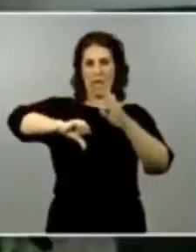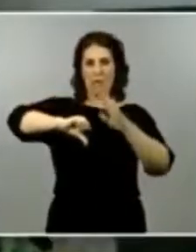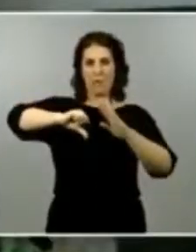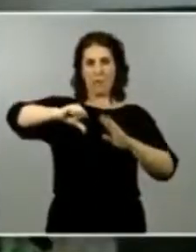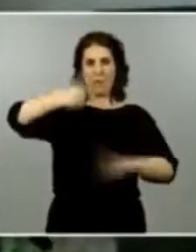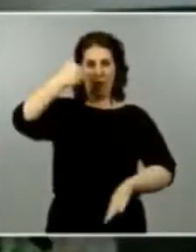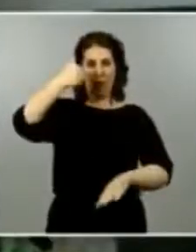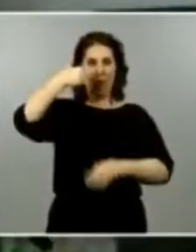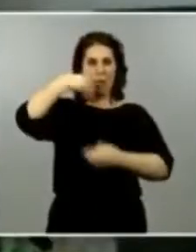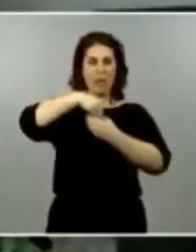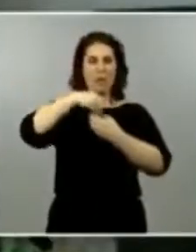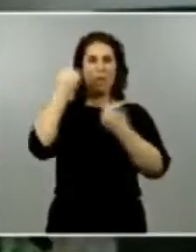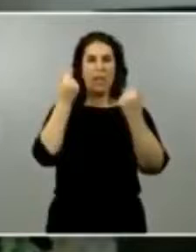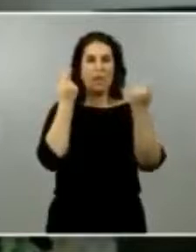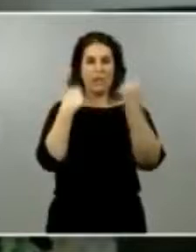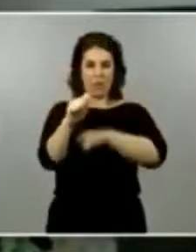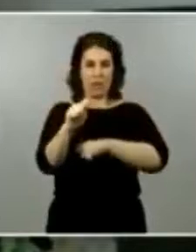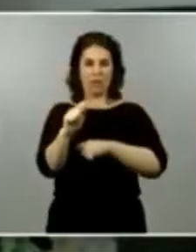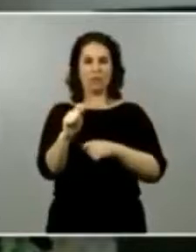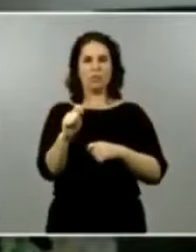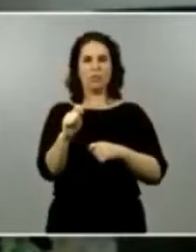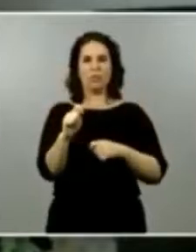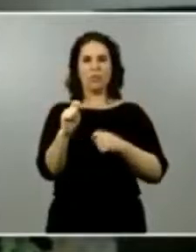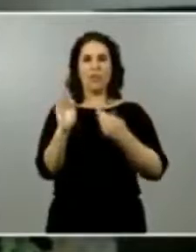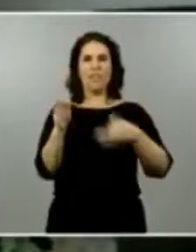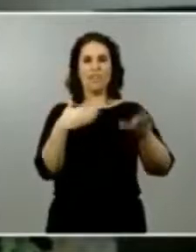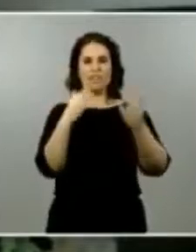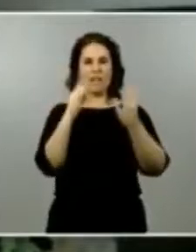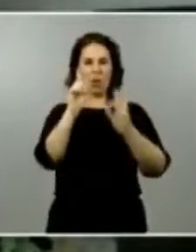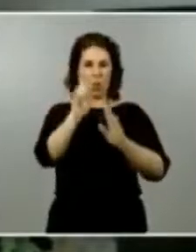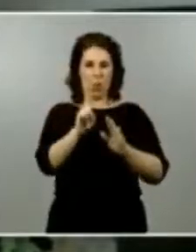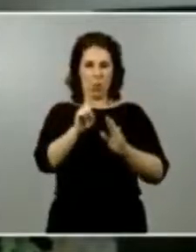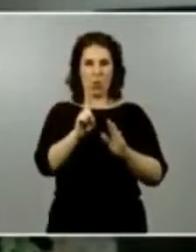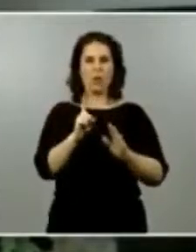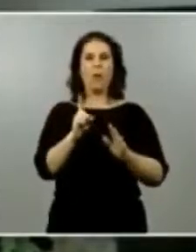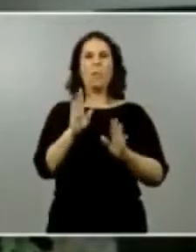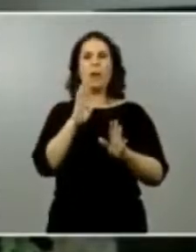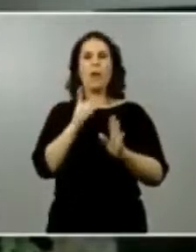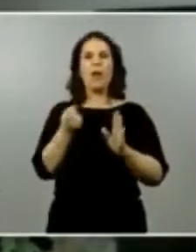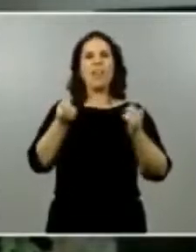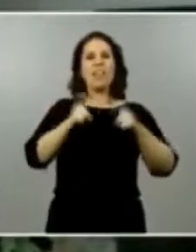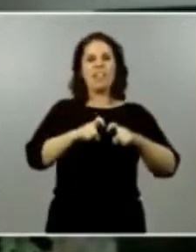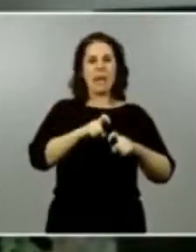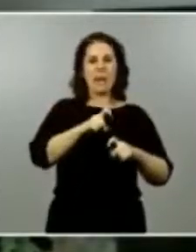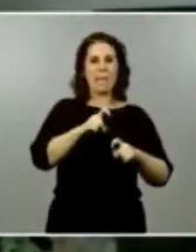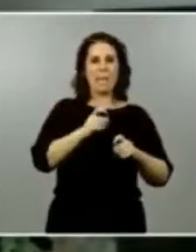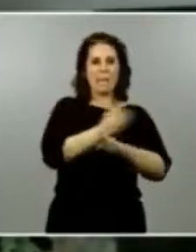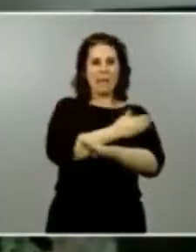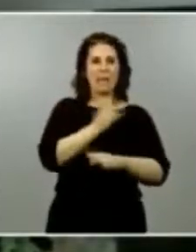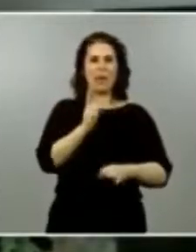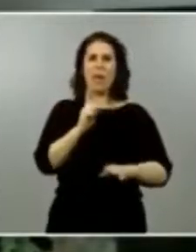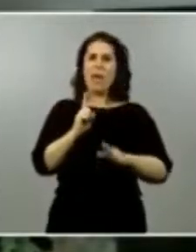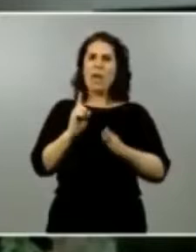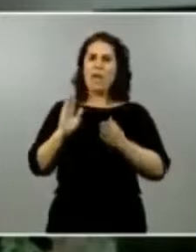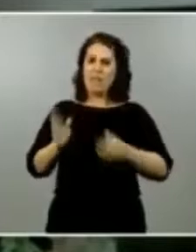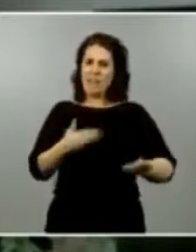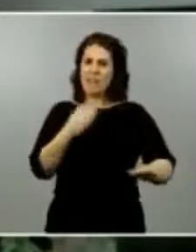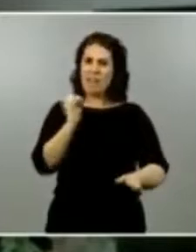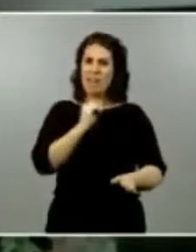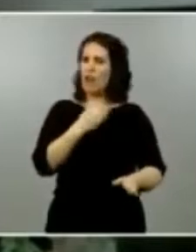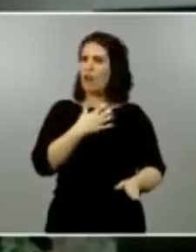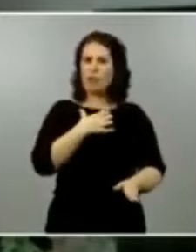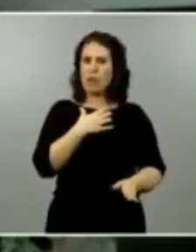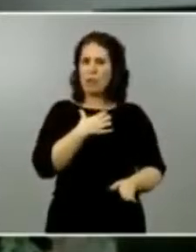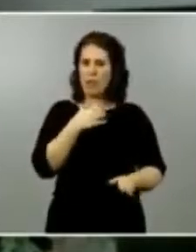fase 1 pero se ha añadido la citada previa porque no se aplica a la fase 0 también esta posibilidad de la citada previa esto redundaría en